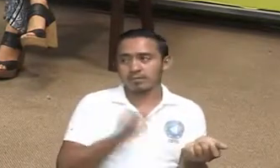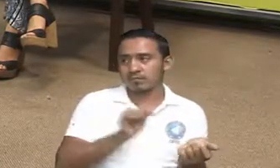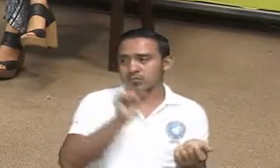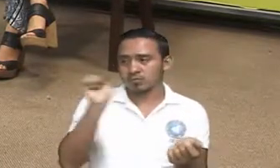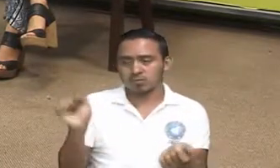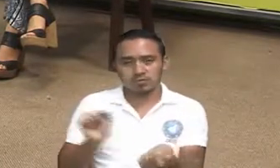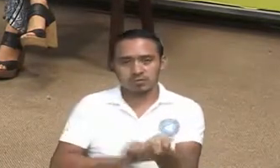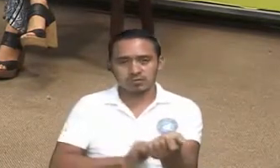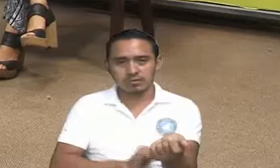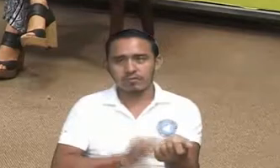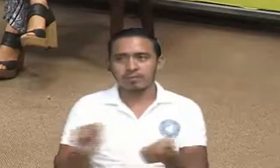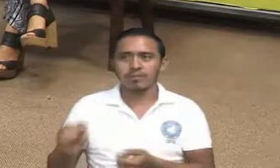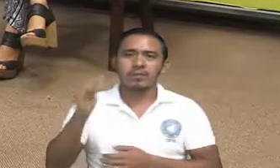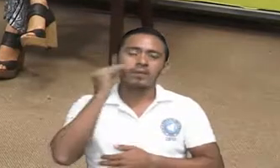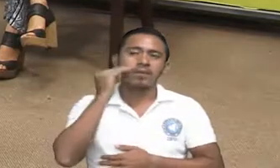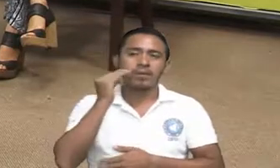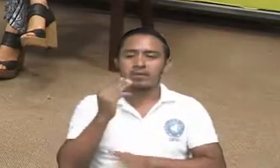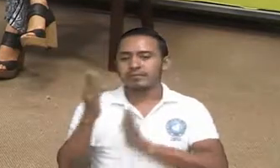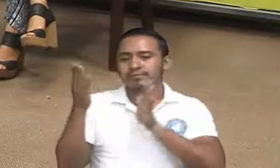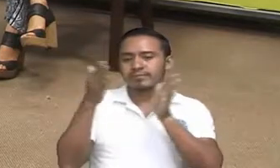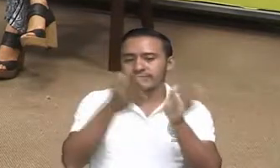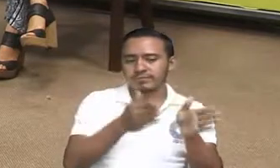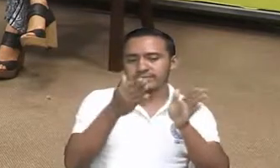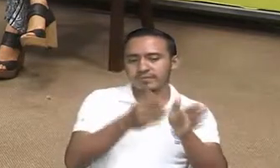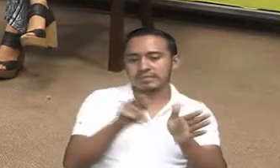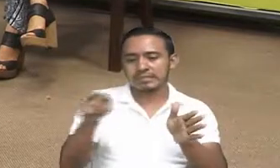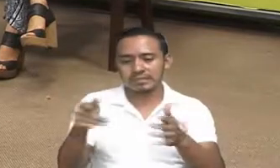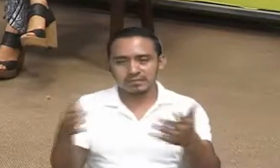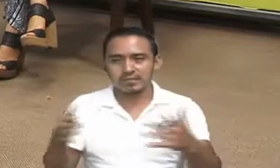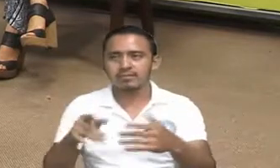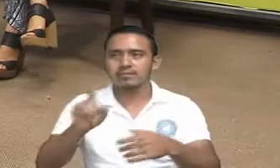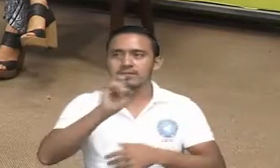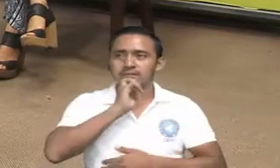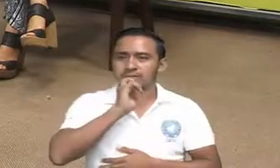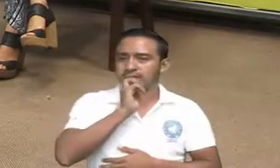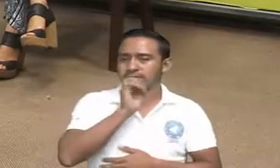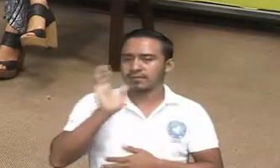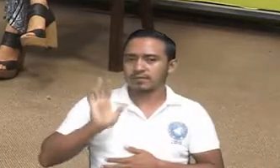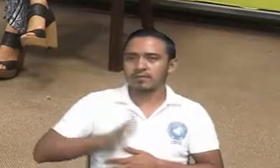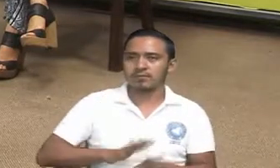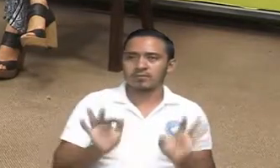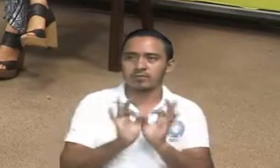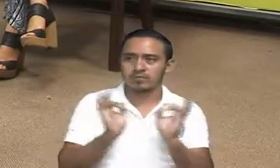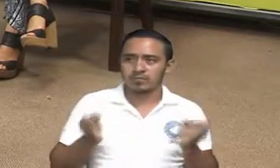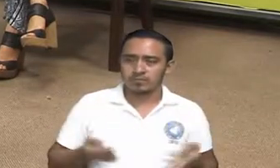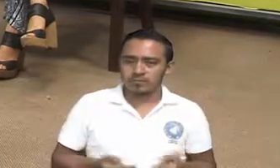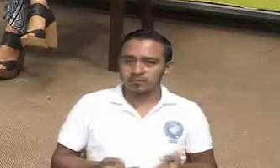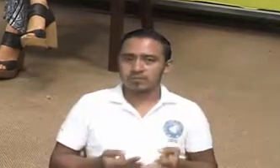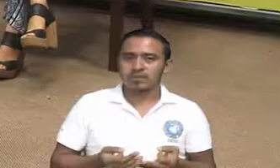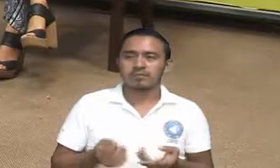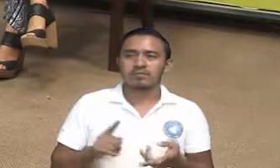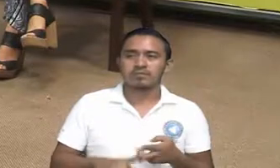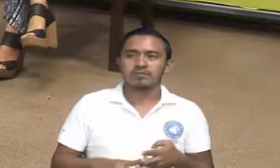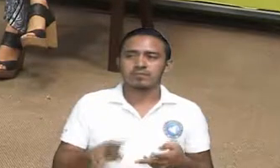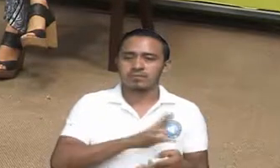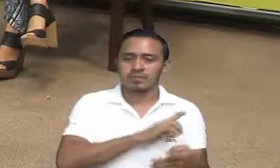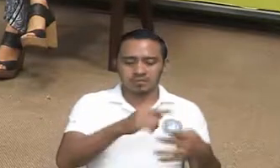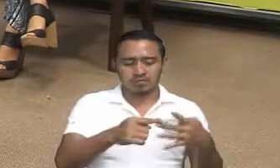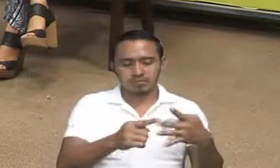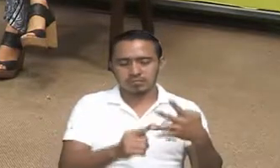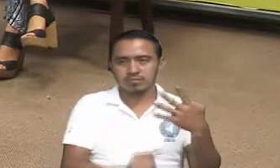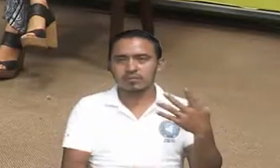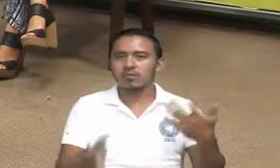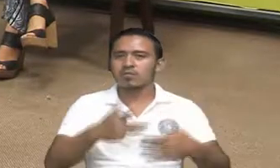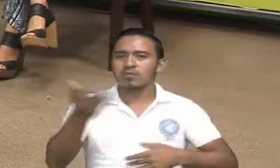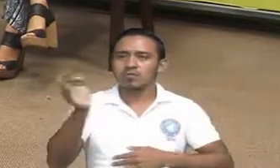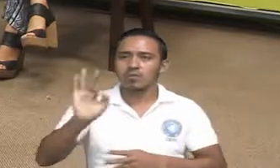quizás la mamá o el papá prefiere a él. Esos son los celos familiares. Hay otro tipo de celos también. ¿Qué otro